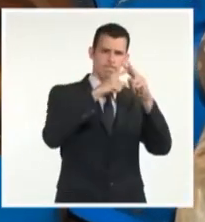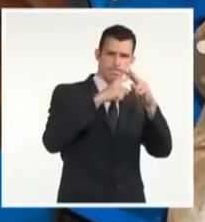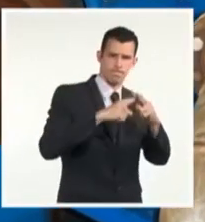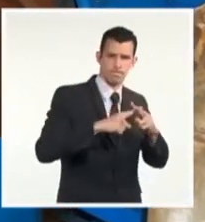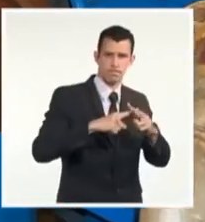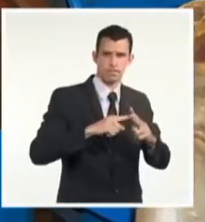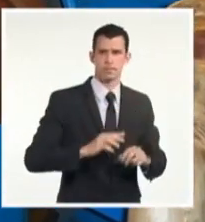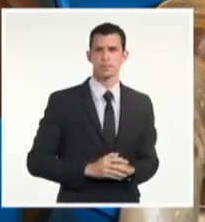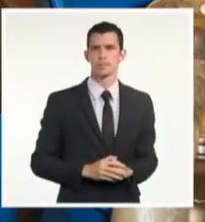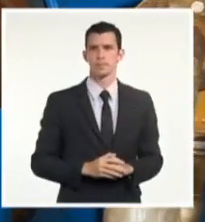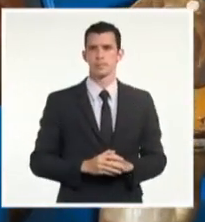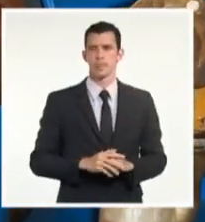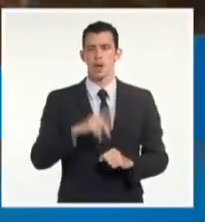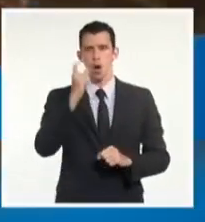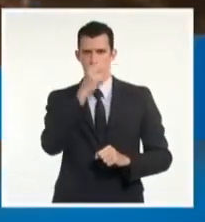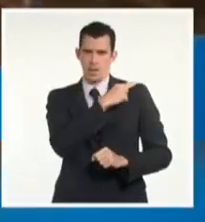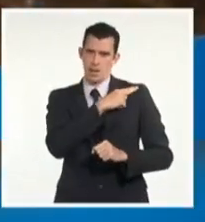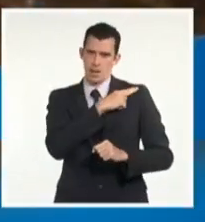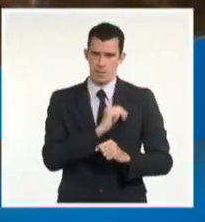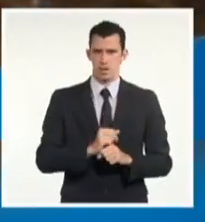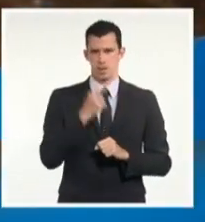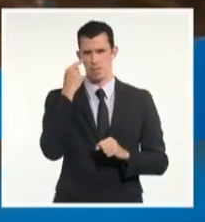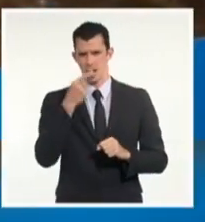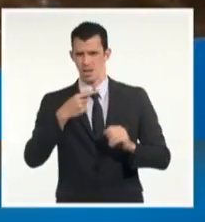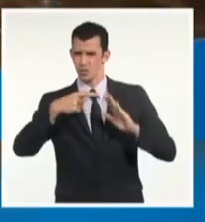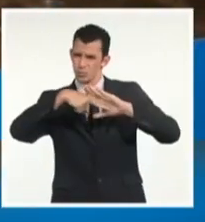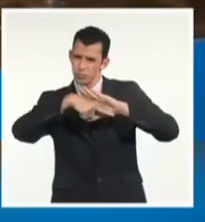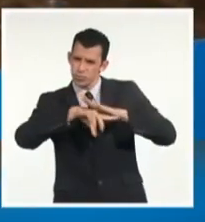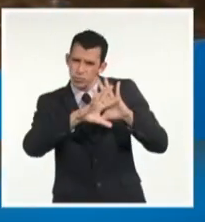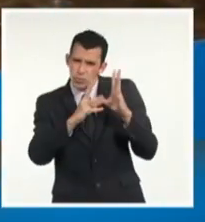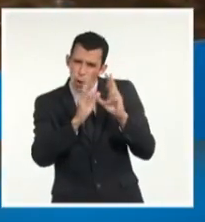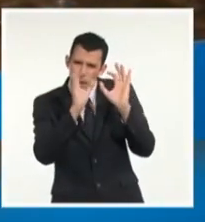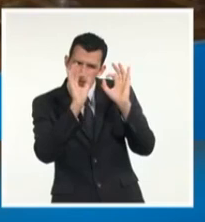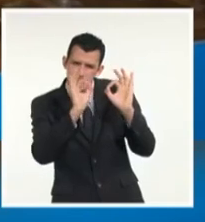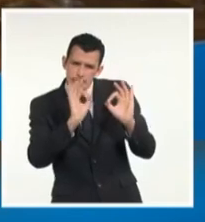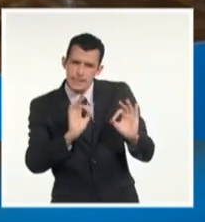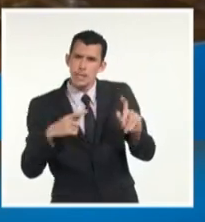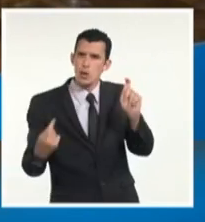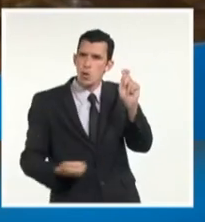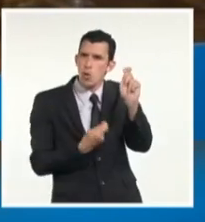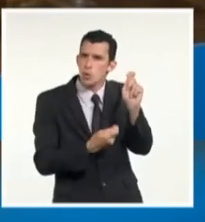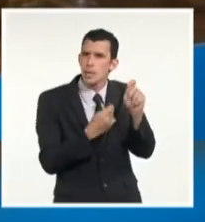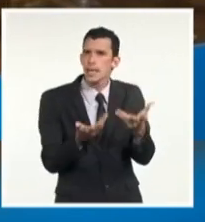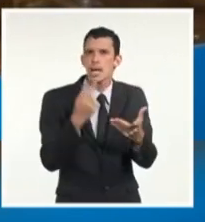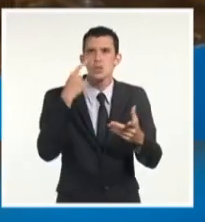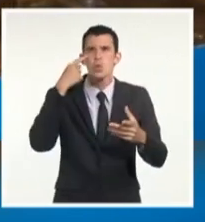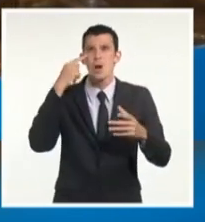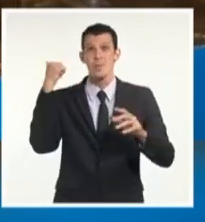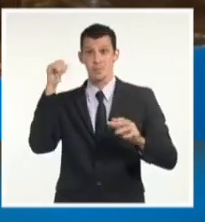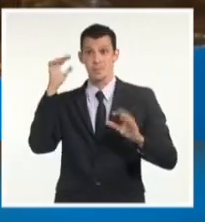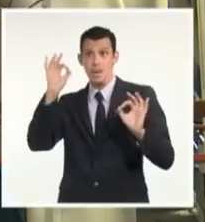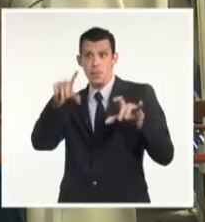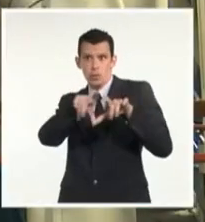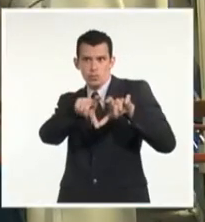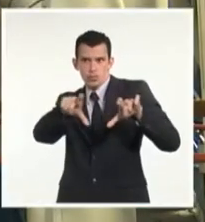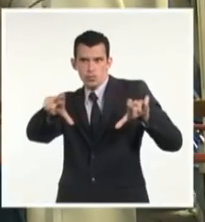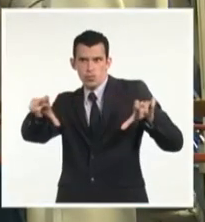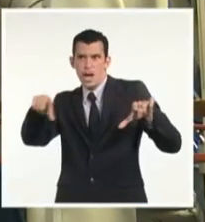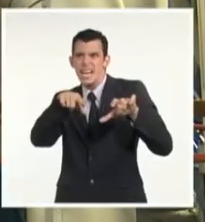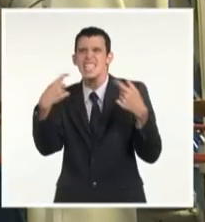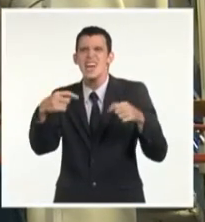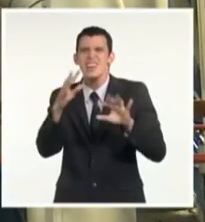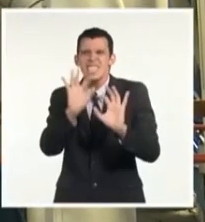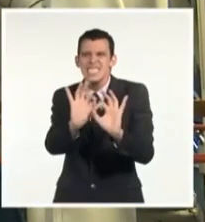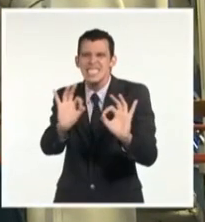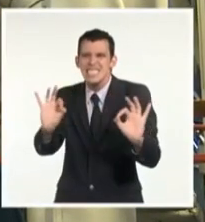trabajos con más profundidad concentrados en el cilindro de media presión y en la chumacera que garantiza